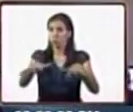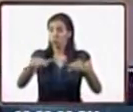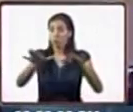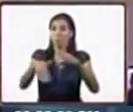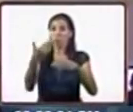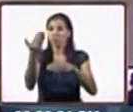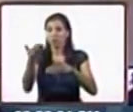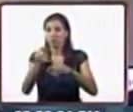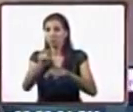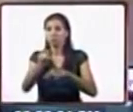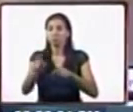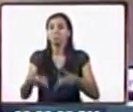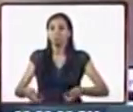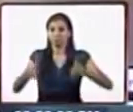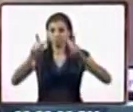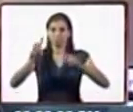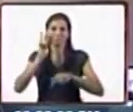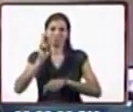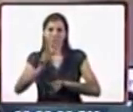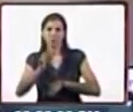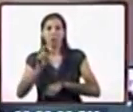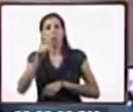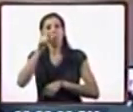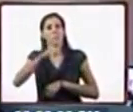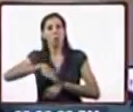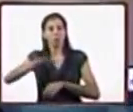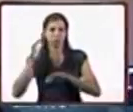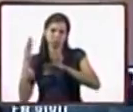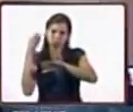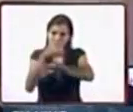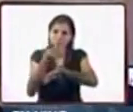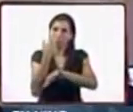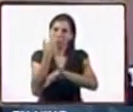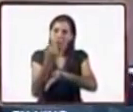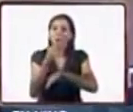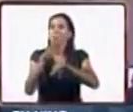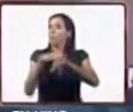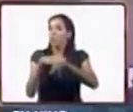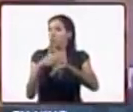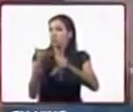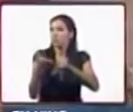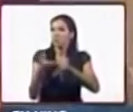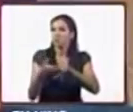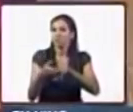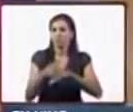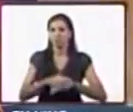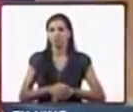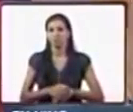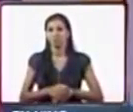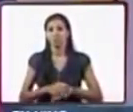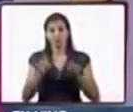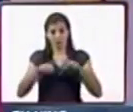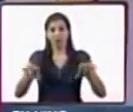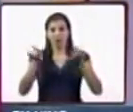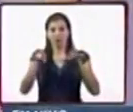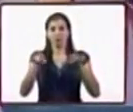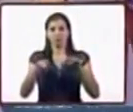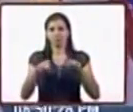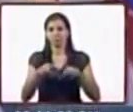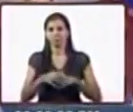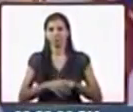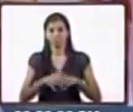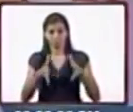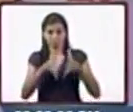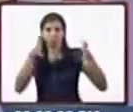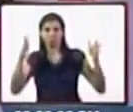modernos que permiten además la presencia del pueblo venezolano, ya que el lugar donde descansan los restos del padre de la patria tiene un aforo con